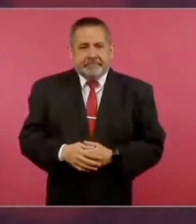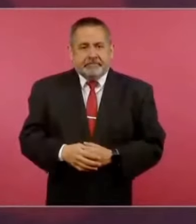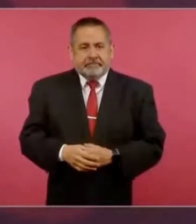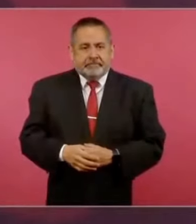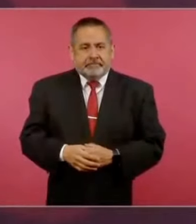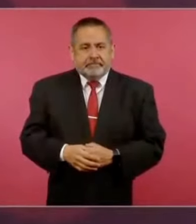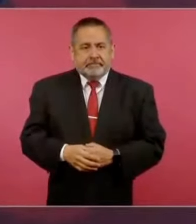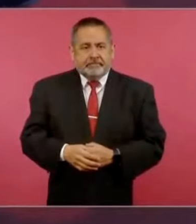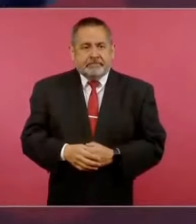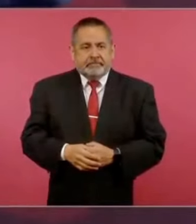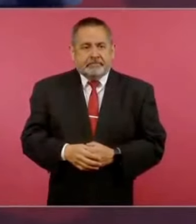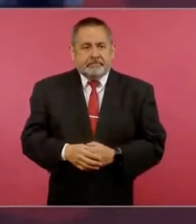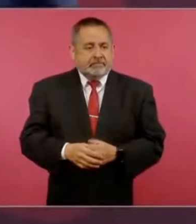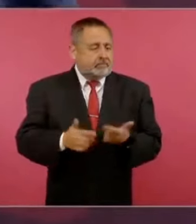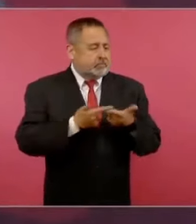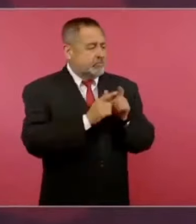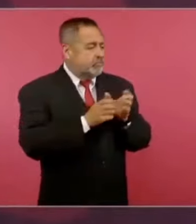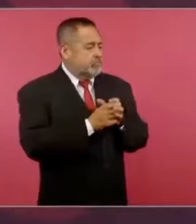con una vanguardia,